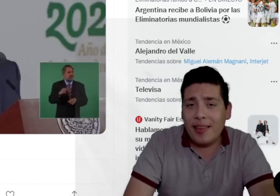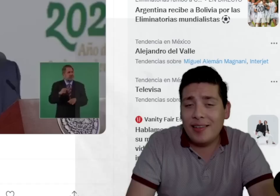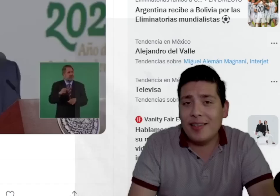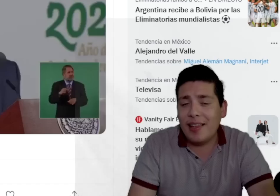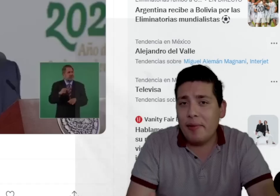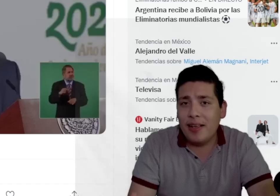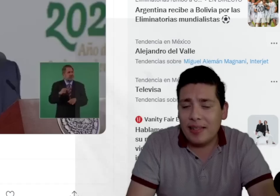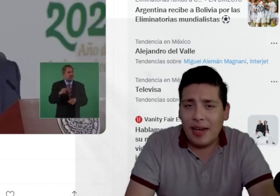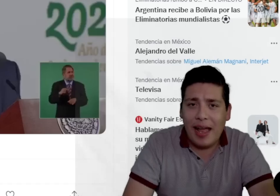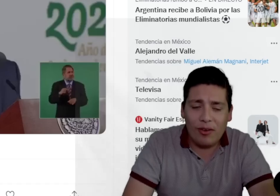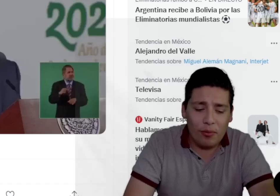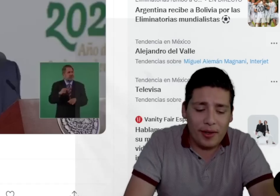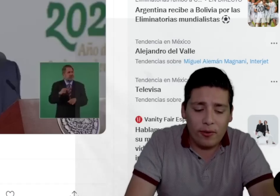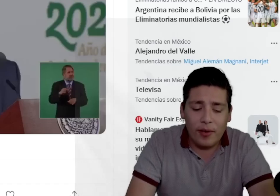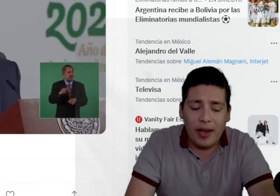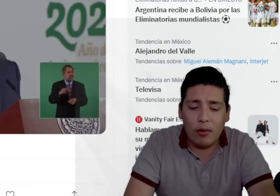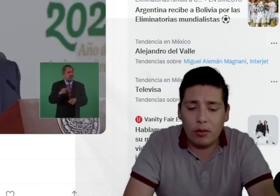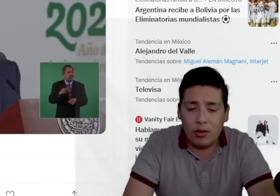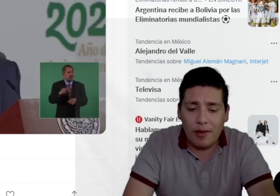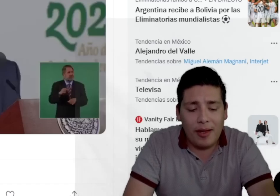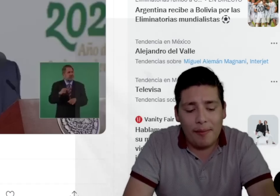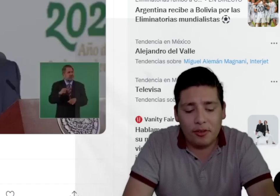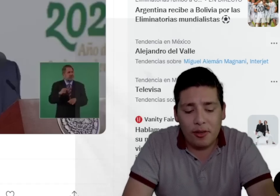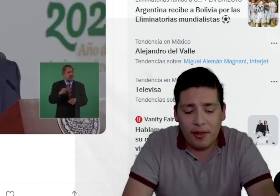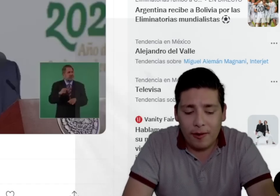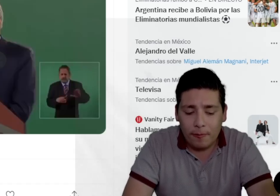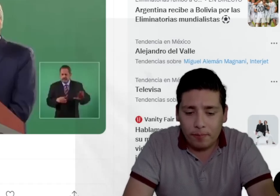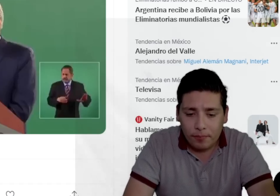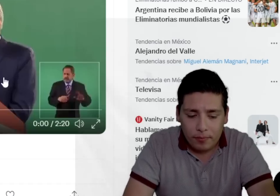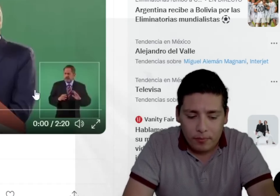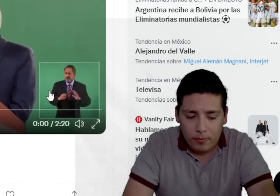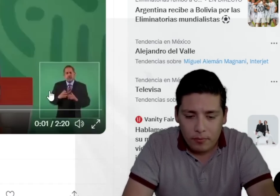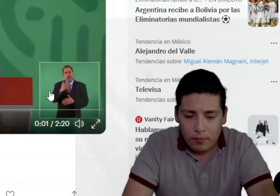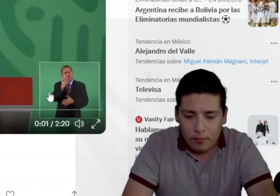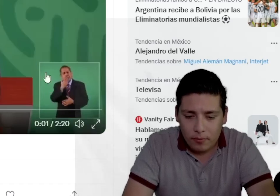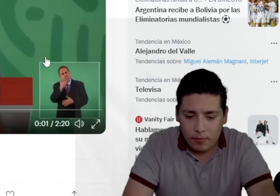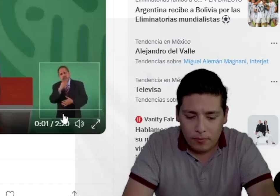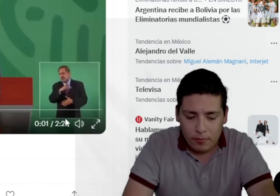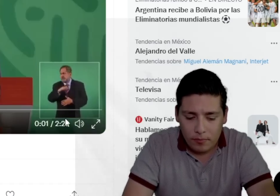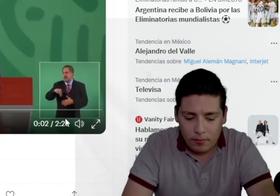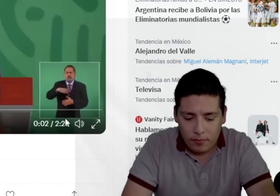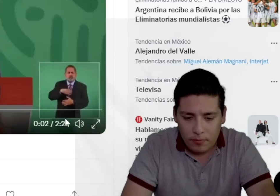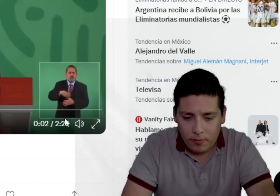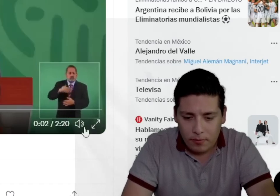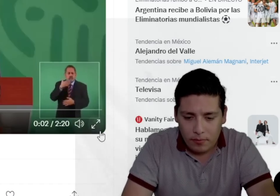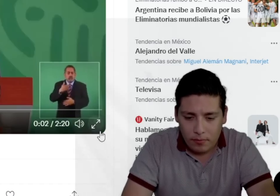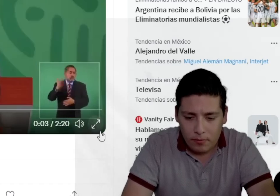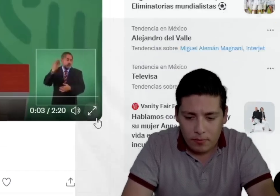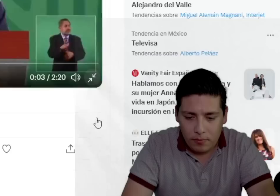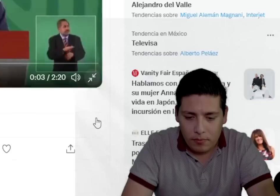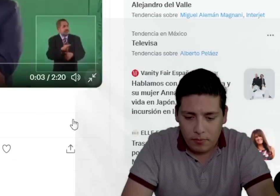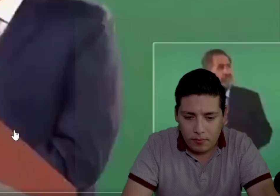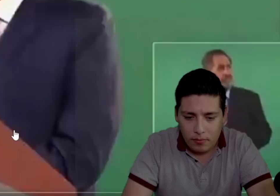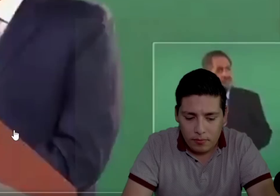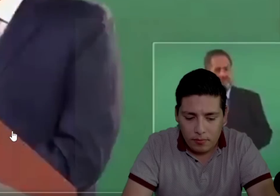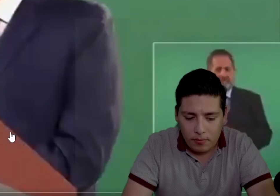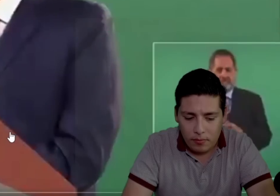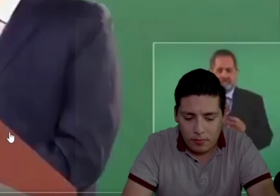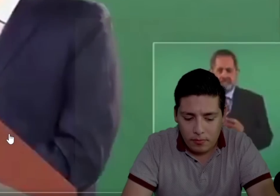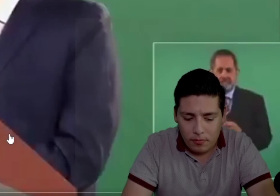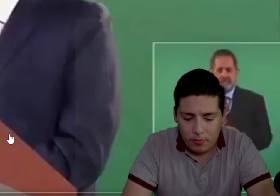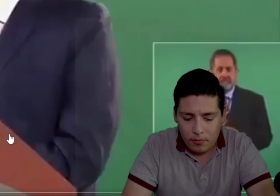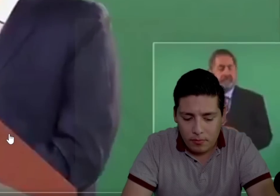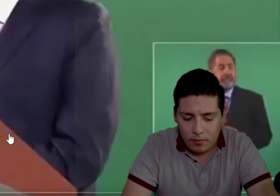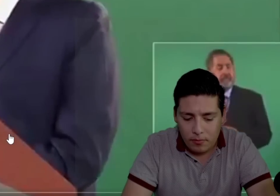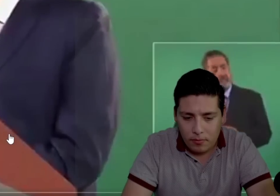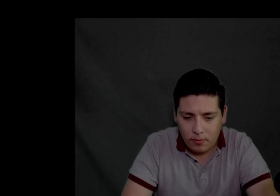de desestabilizar al gobierno de la 4T. Veamos el video. Antes sí se aplicaba el 33. En el sexenio de